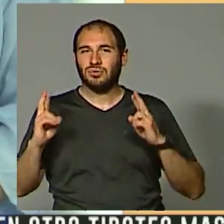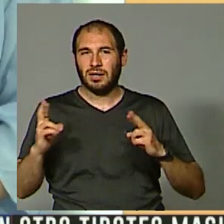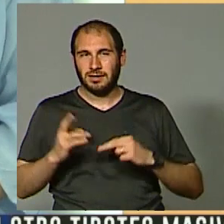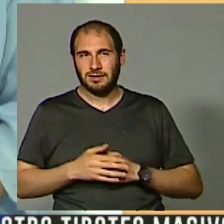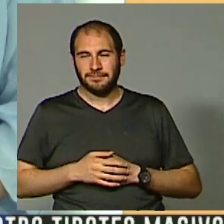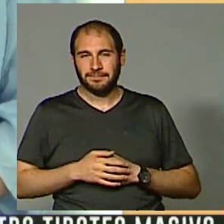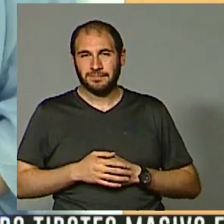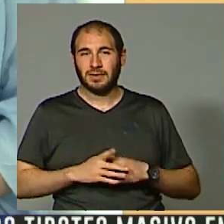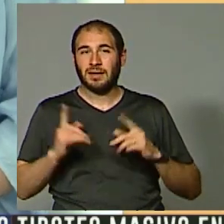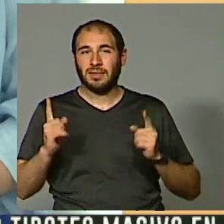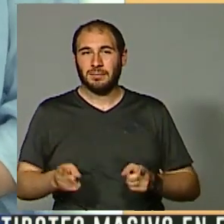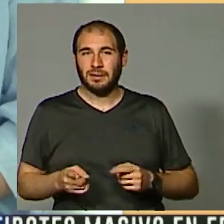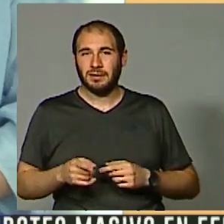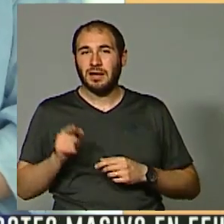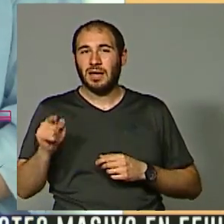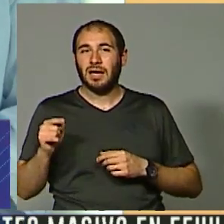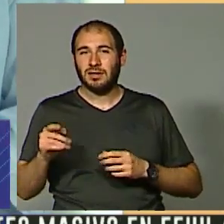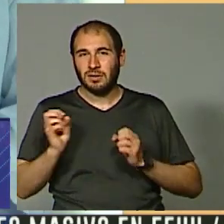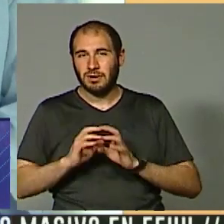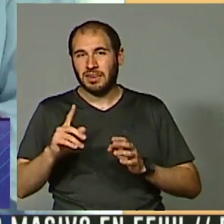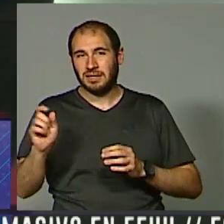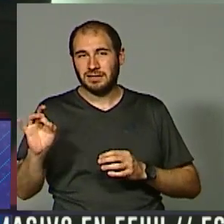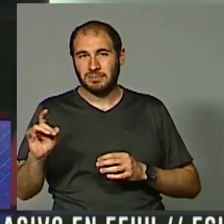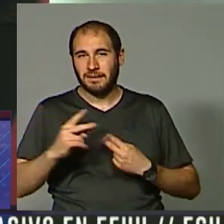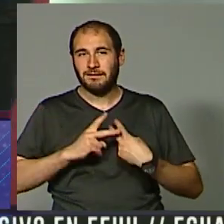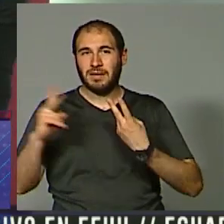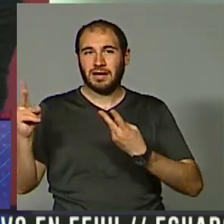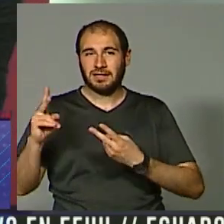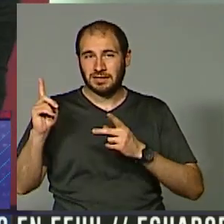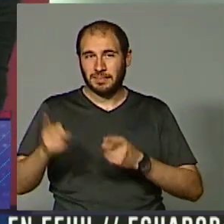éxito y bueno, también en esto que vas a emprender el mes de diciembre, que será tu viaje también hacia Europa.